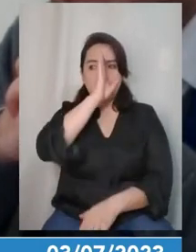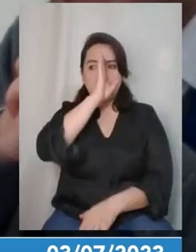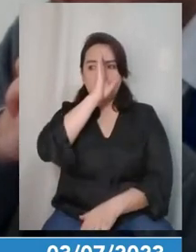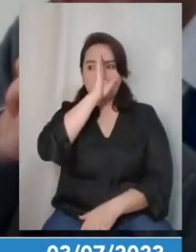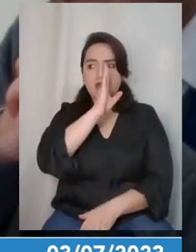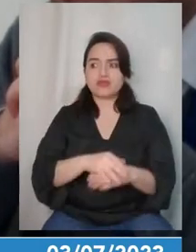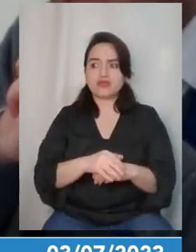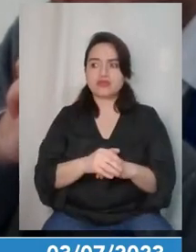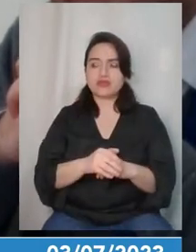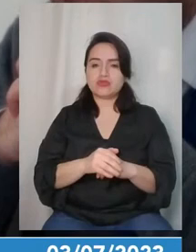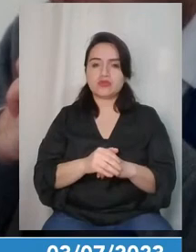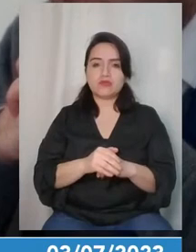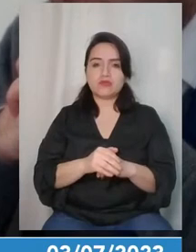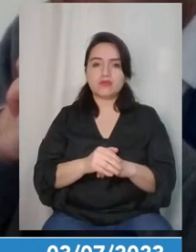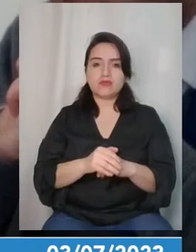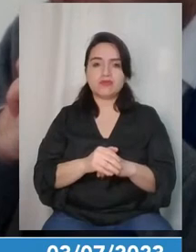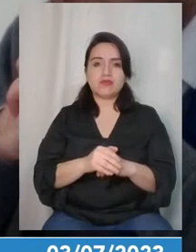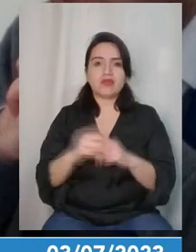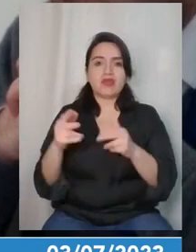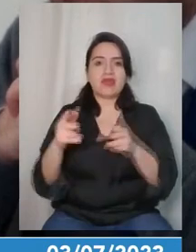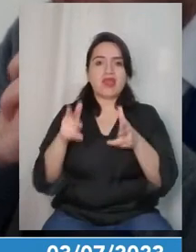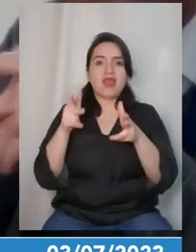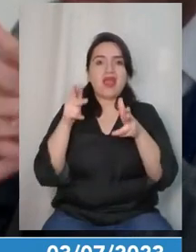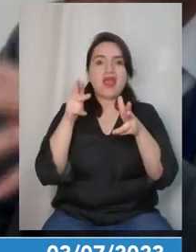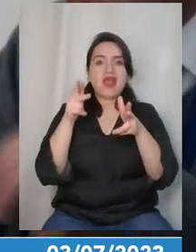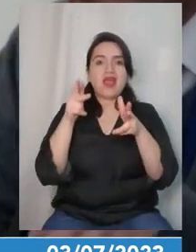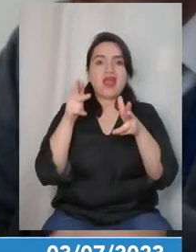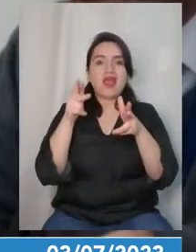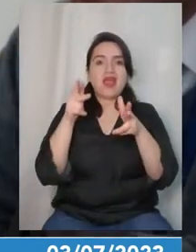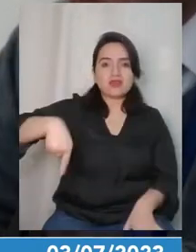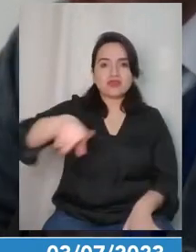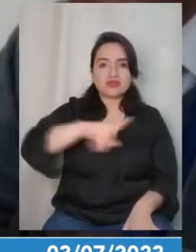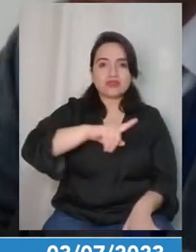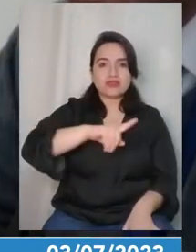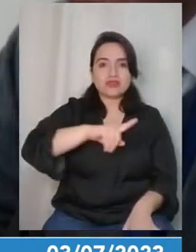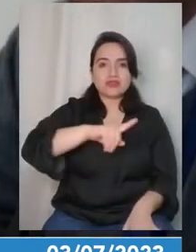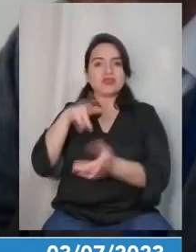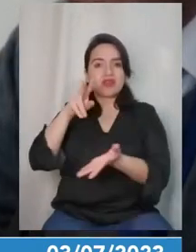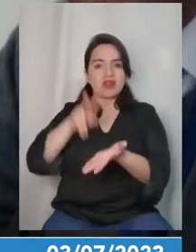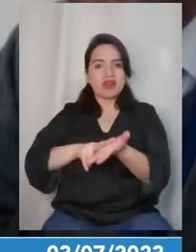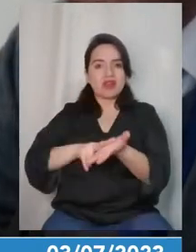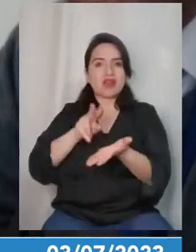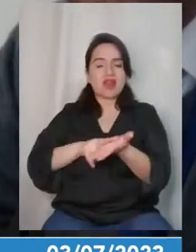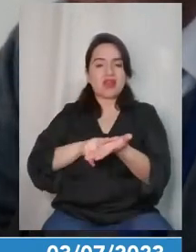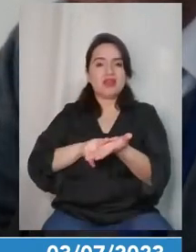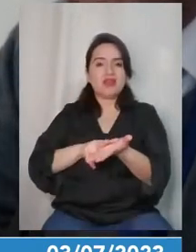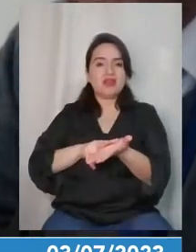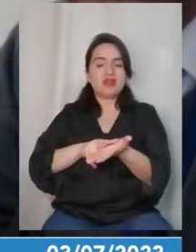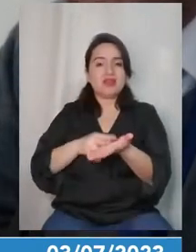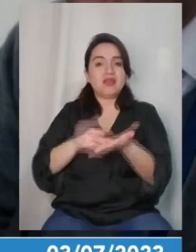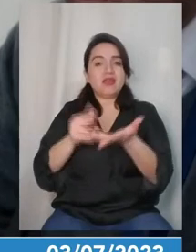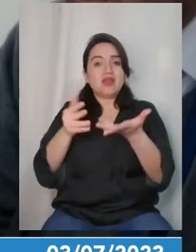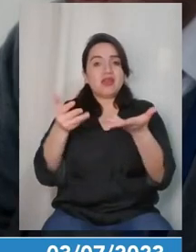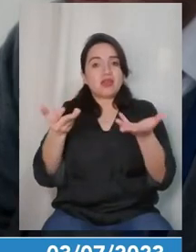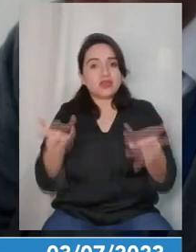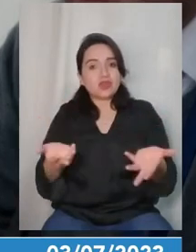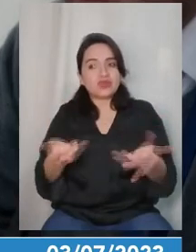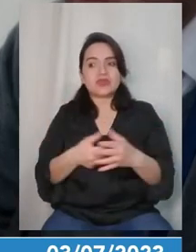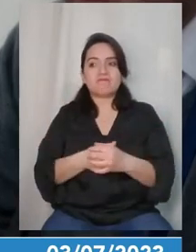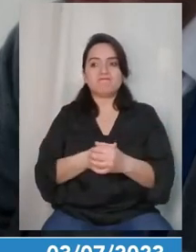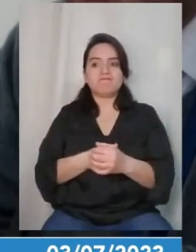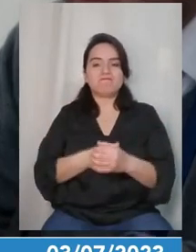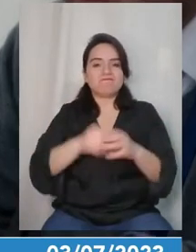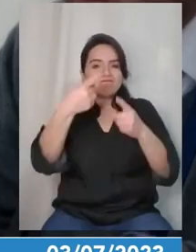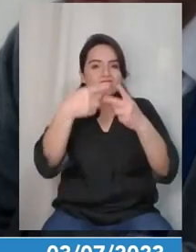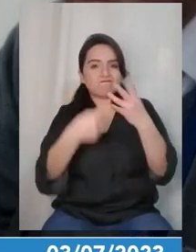que nos atacan a nosotros mismos. Esa es nuestra realidad. Entonces, dada estos elementos, hago la